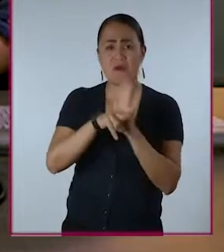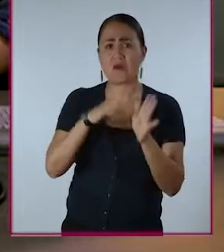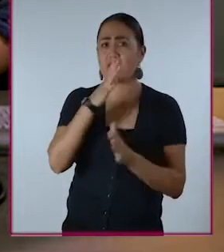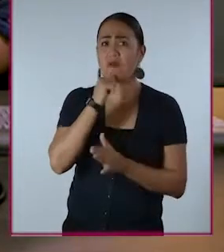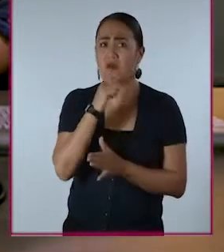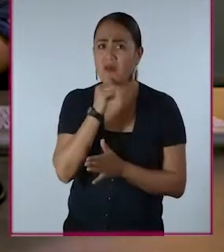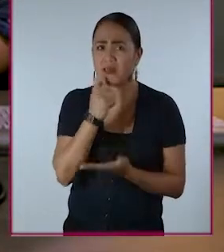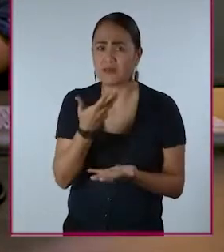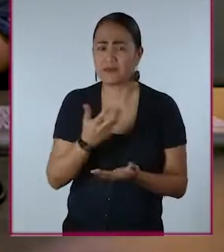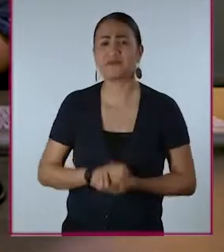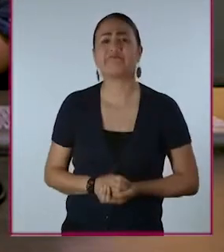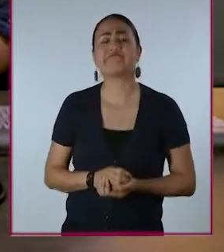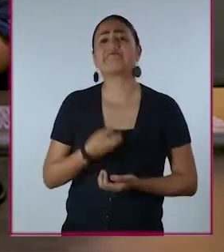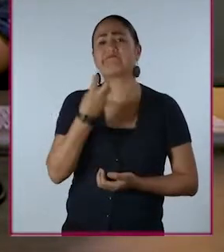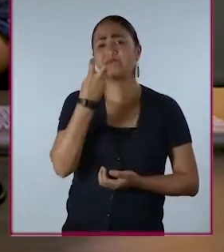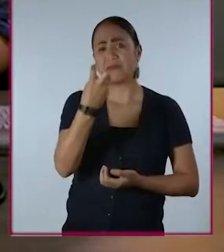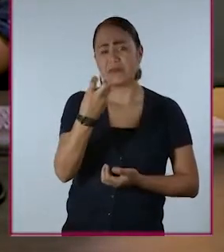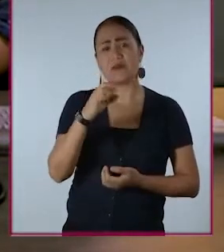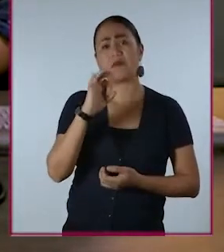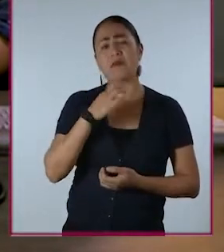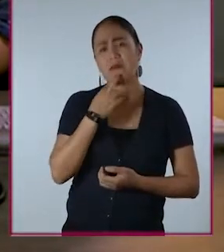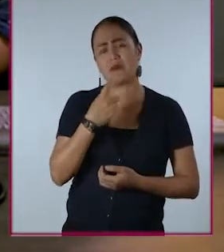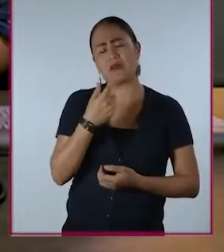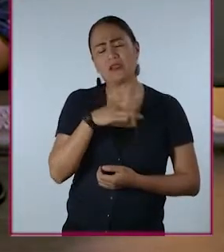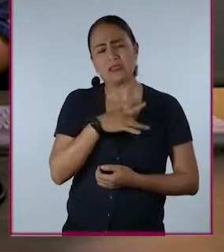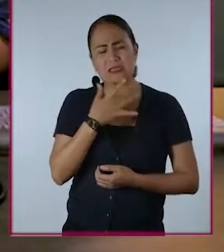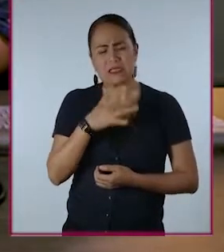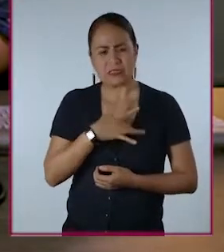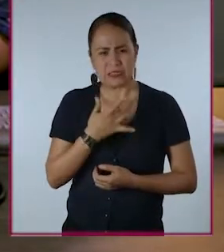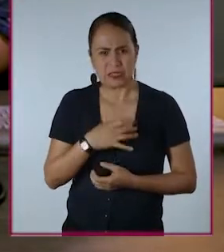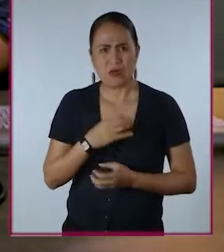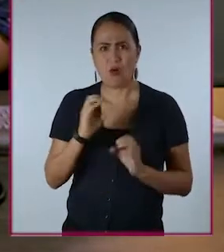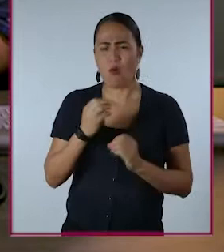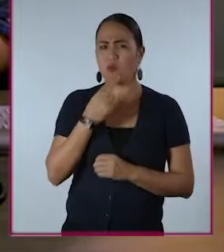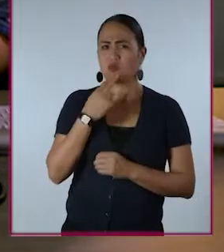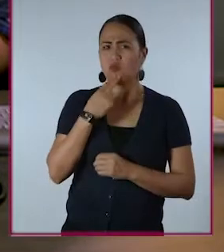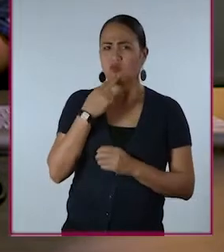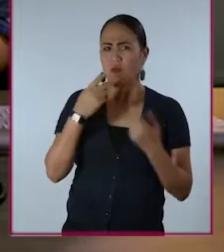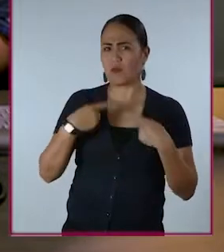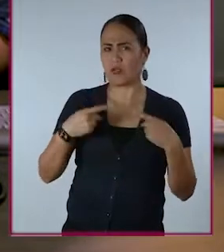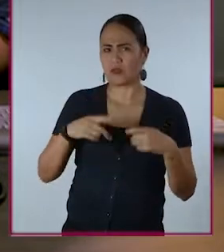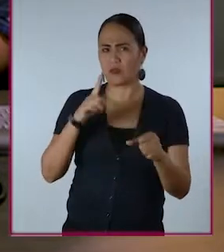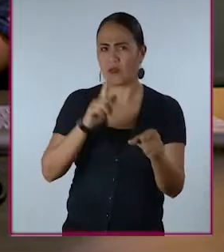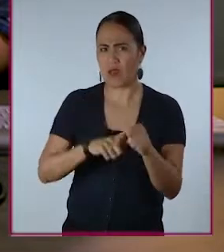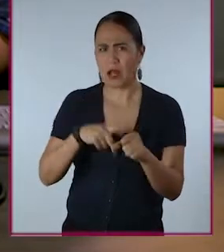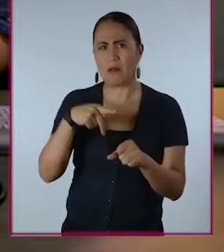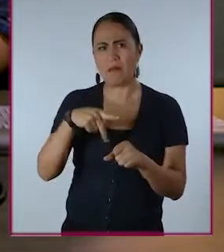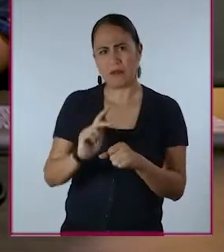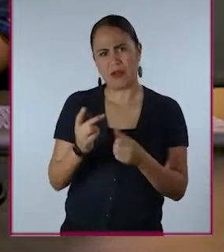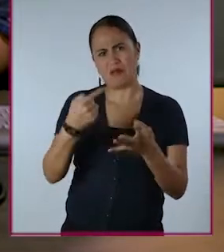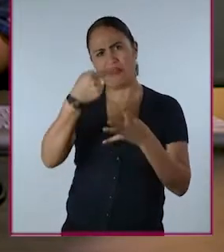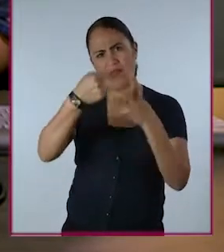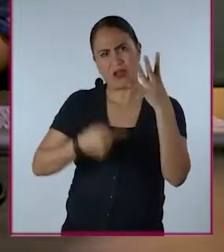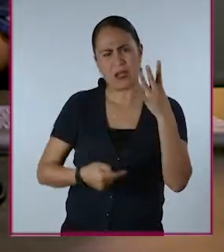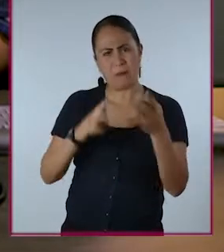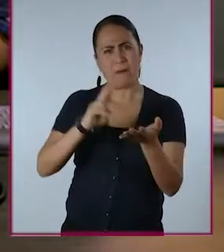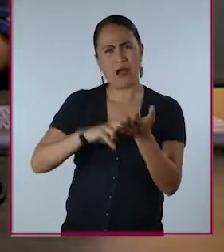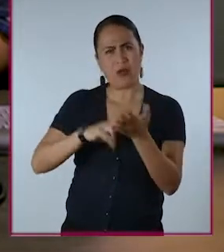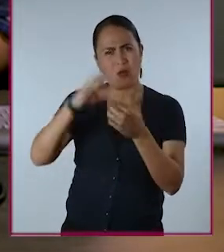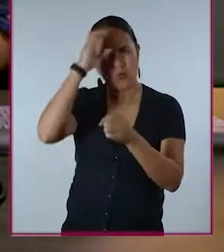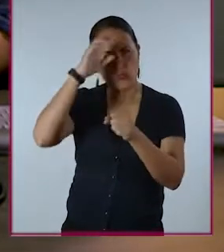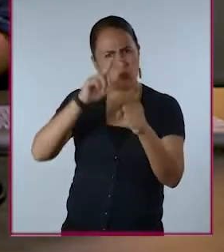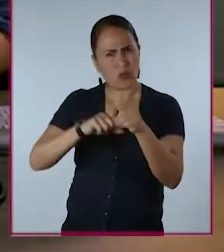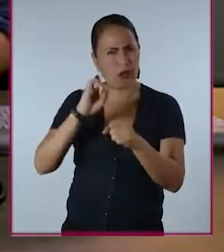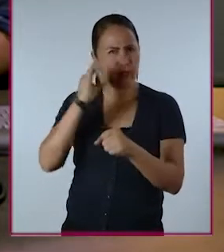Exacto. La mayoría nos iríamos por el valor sentimental y el gusto personal, pero ¿qué hay de los requerimientos técnicos o del valor cultural de nuestras